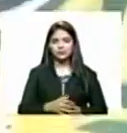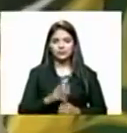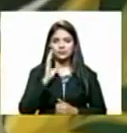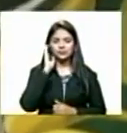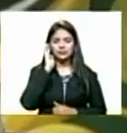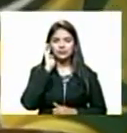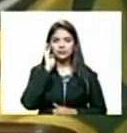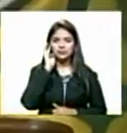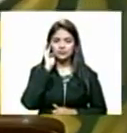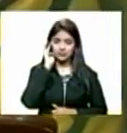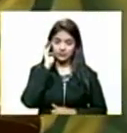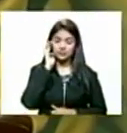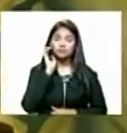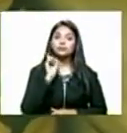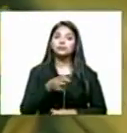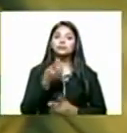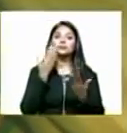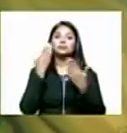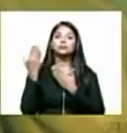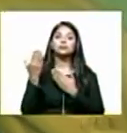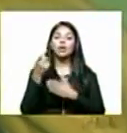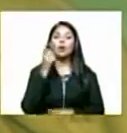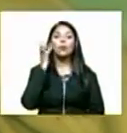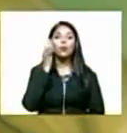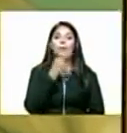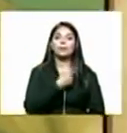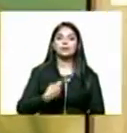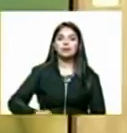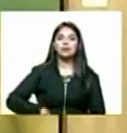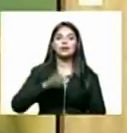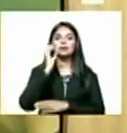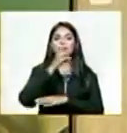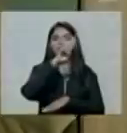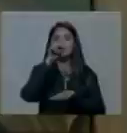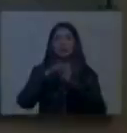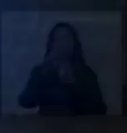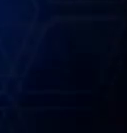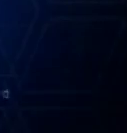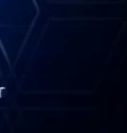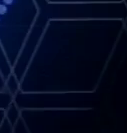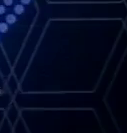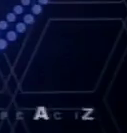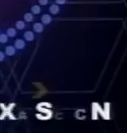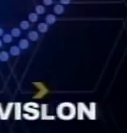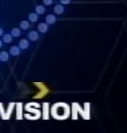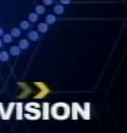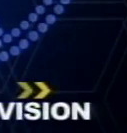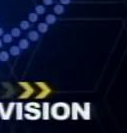ustedes allí las declaraciones de la presidenta de la Asamblea Nacional Constituyente del